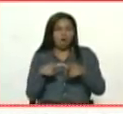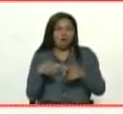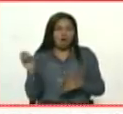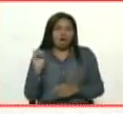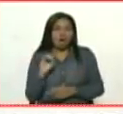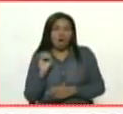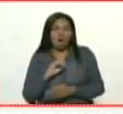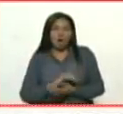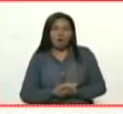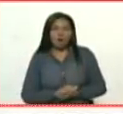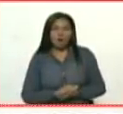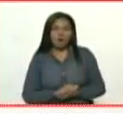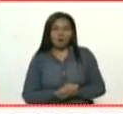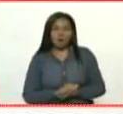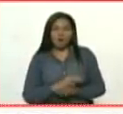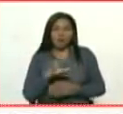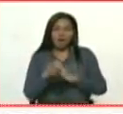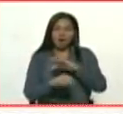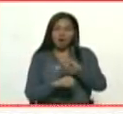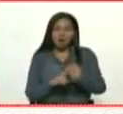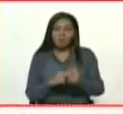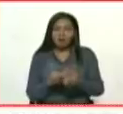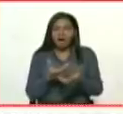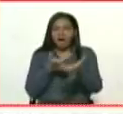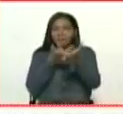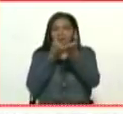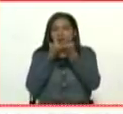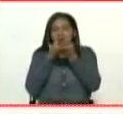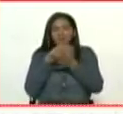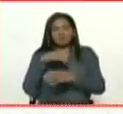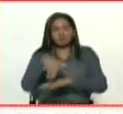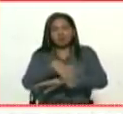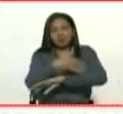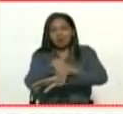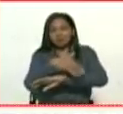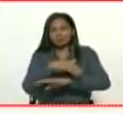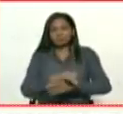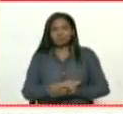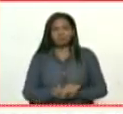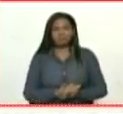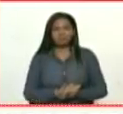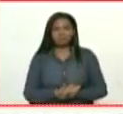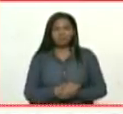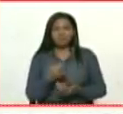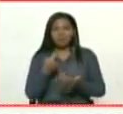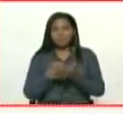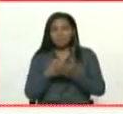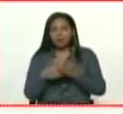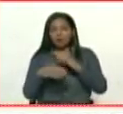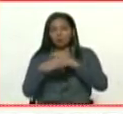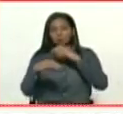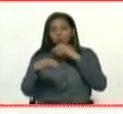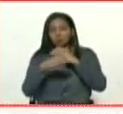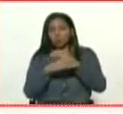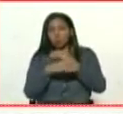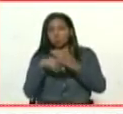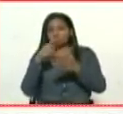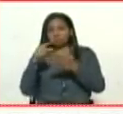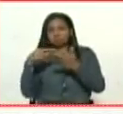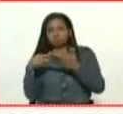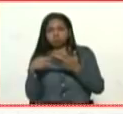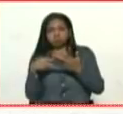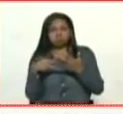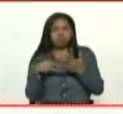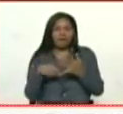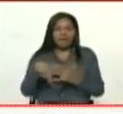la compra de un perro caliente en la calle, el pago del autobús, del carrito por puesto, del